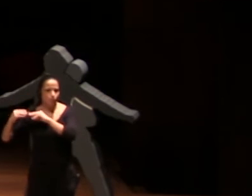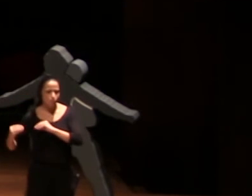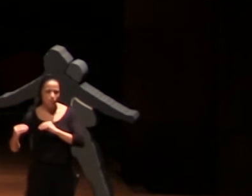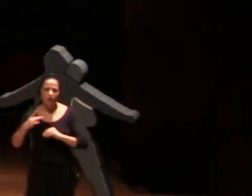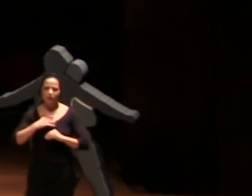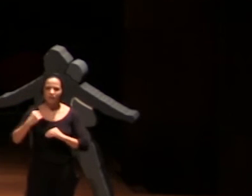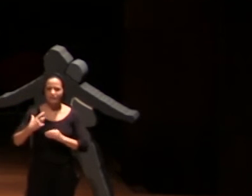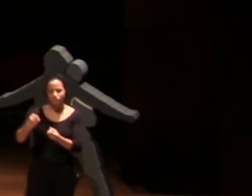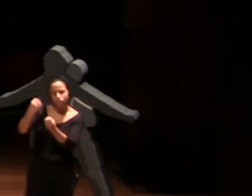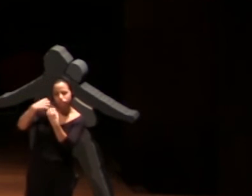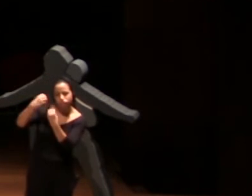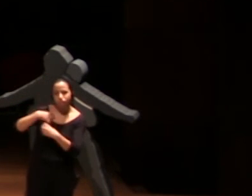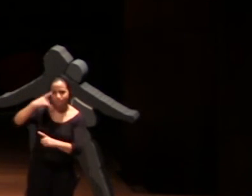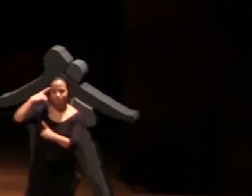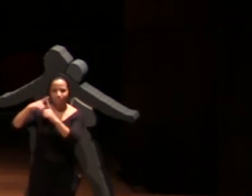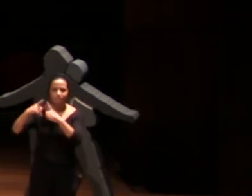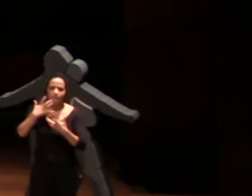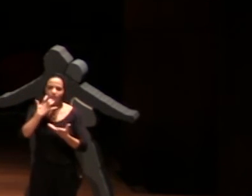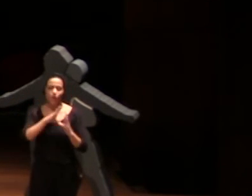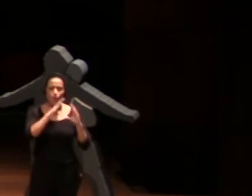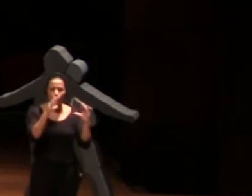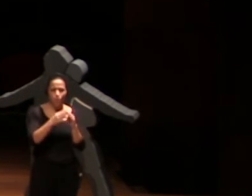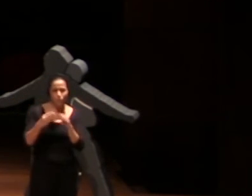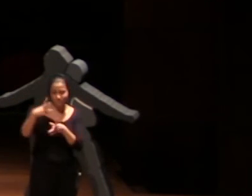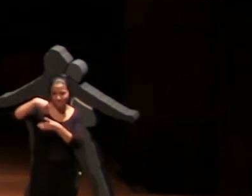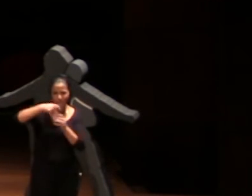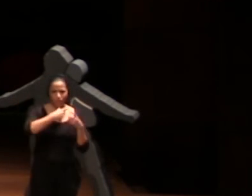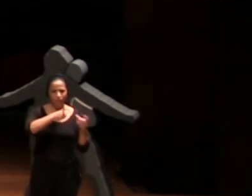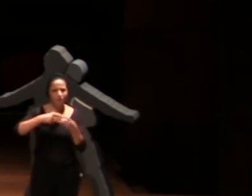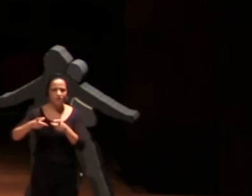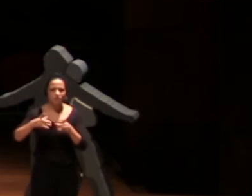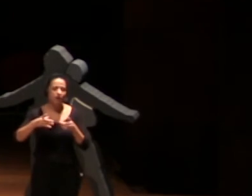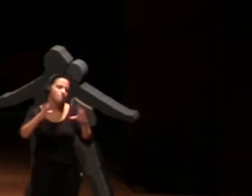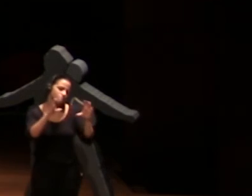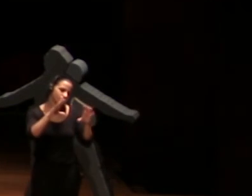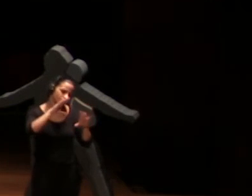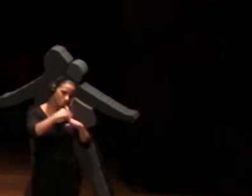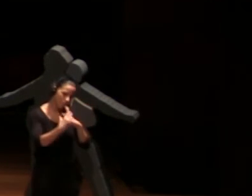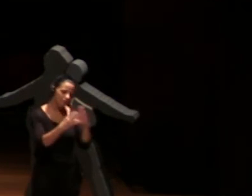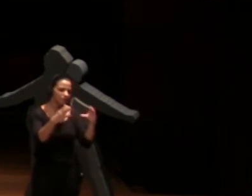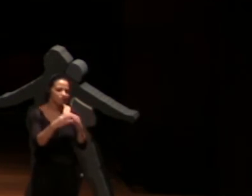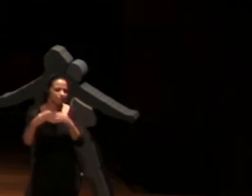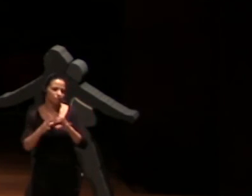alguna información para poder discriminar entre grupos de pacientes.